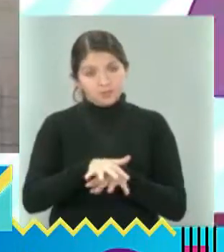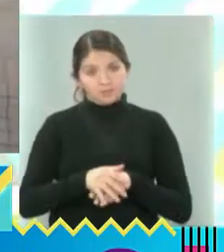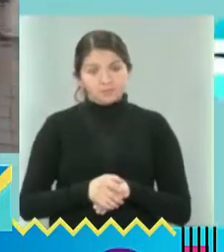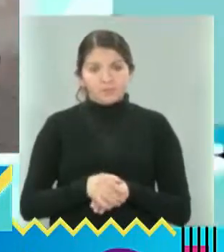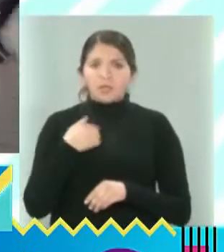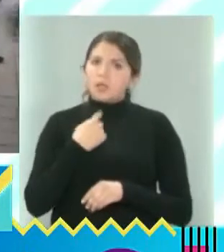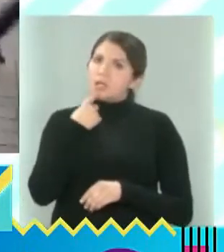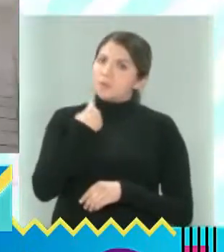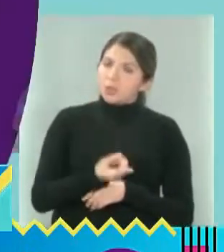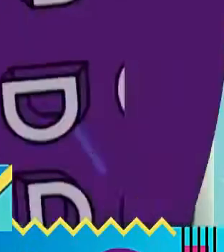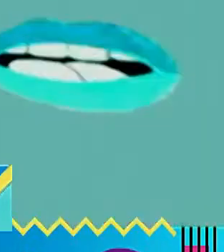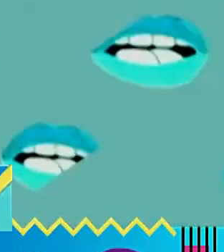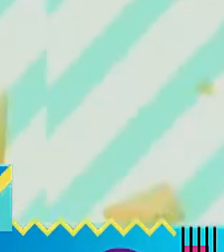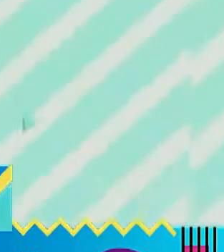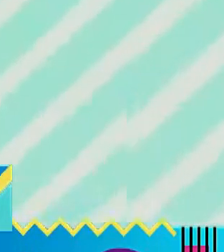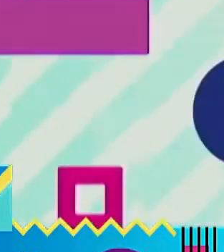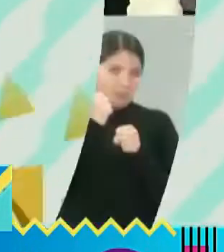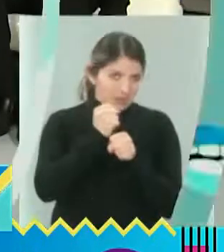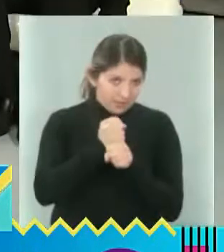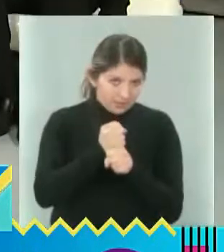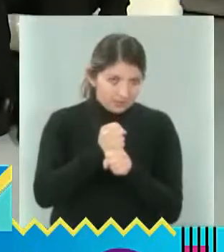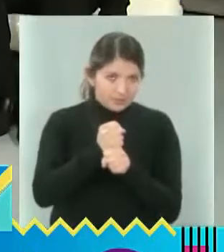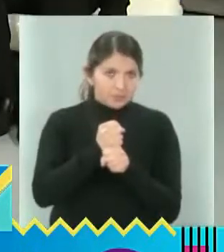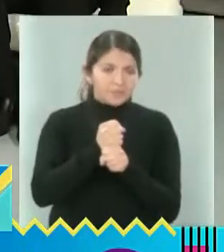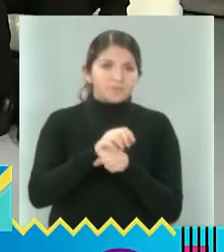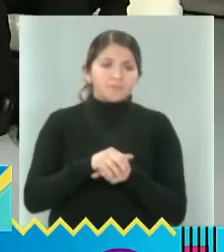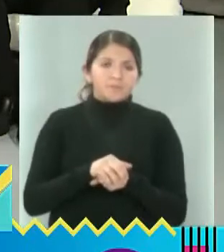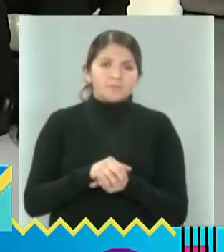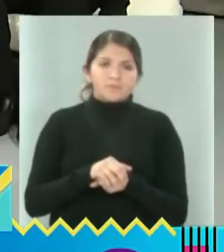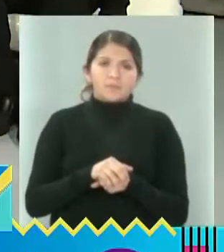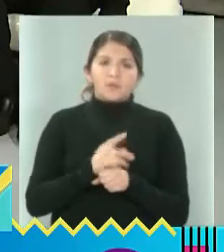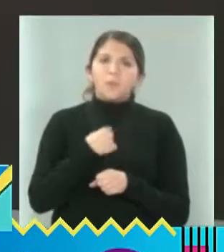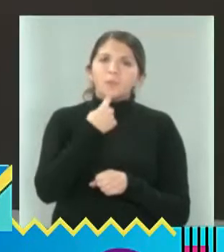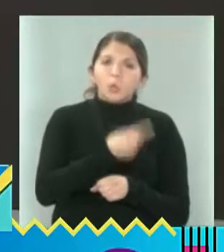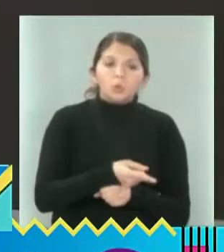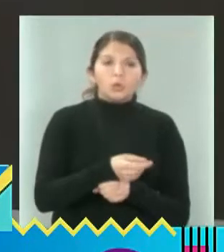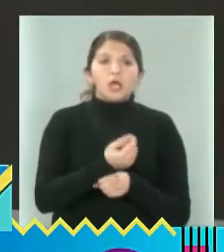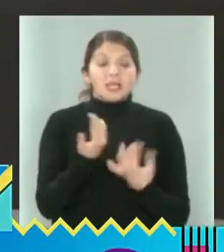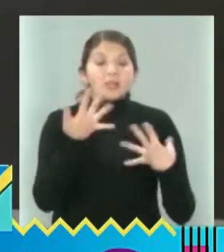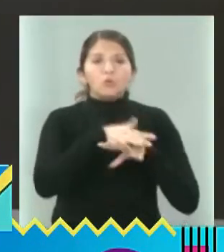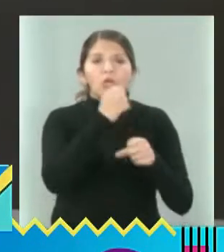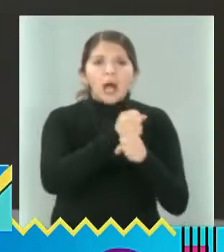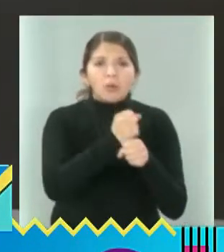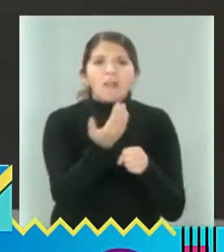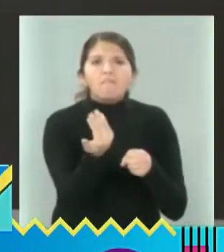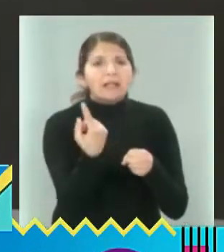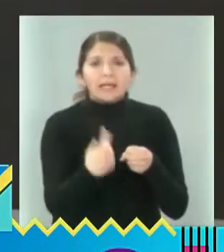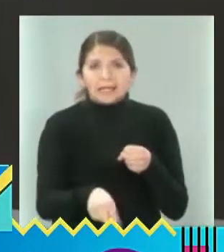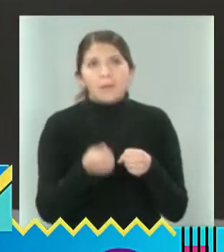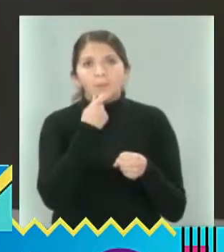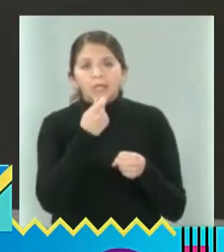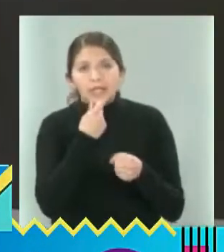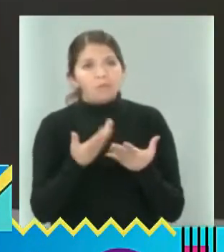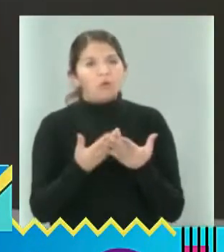laboral, ya para no irnos tanto, ya después sigo abriendo la pregunta, pero fundamentalmente a vos, ¿qué es lo que falta todavía para esa inclusión laboral? Digo, tanto en infraestructura como